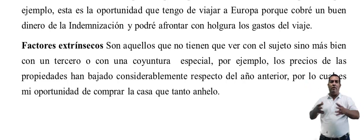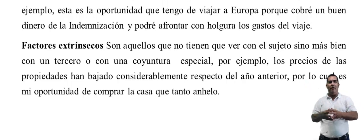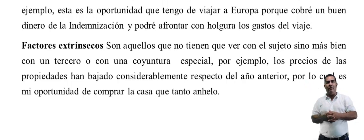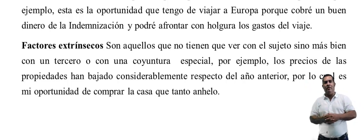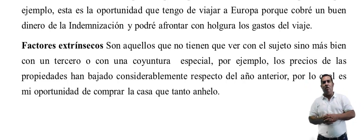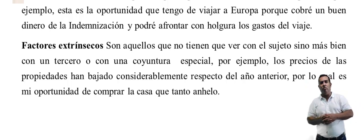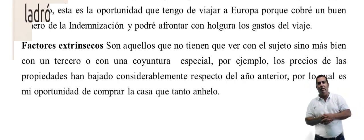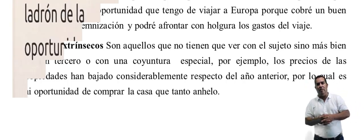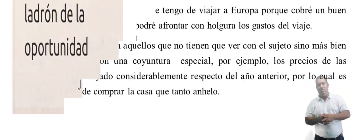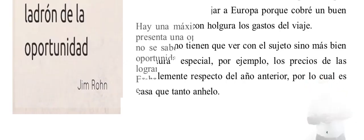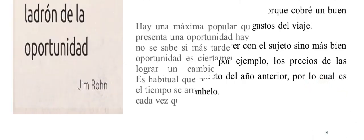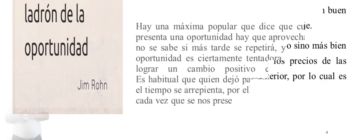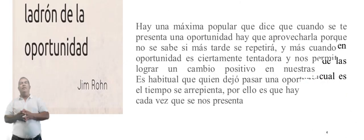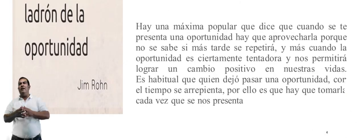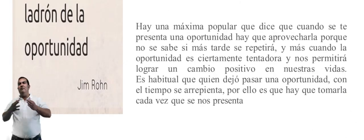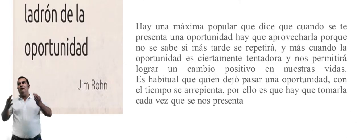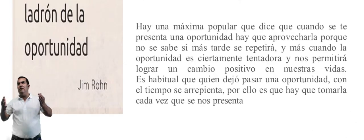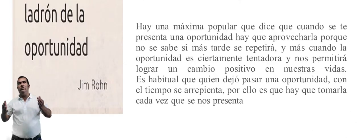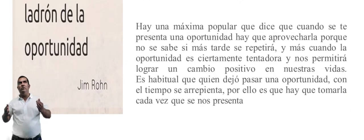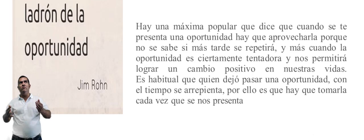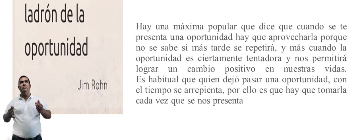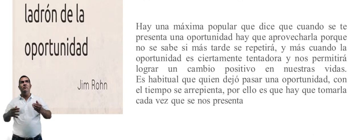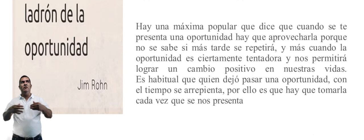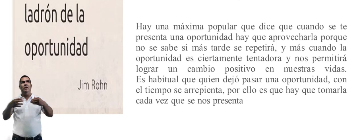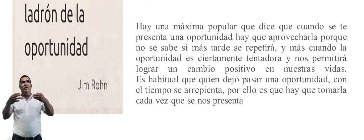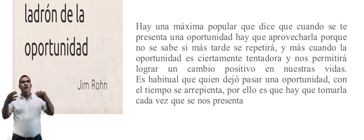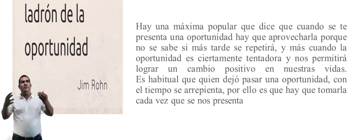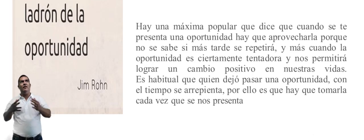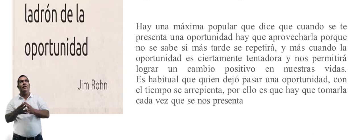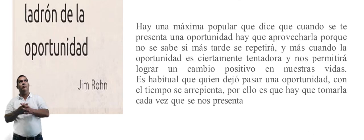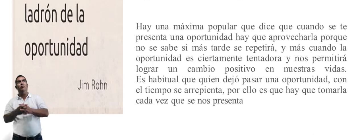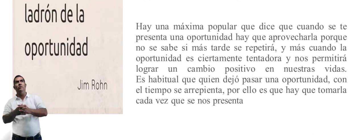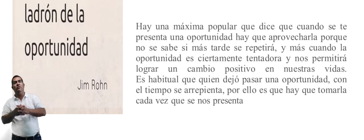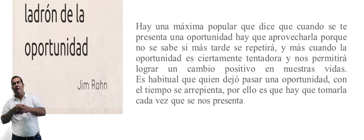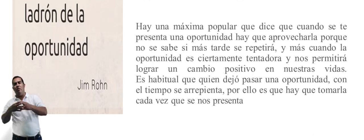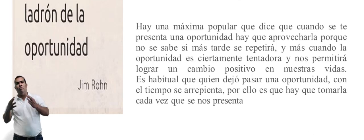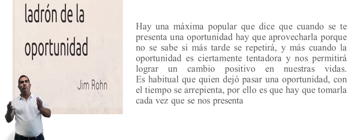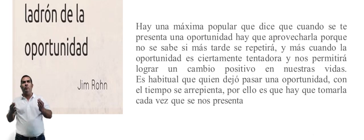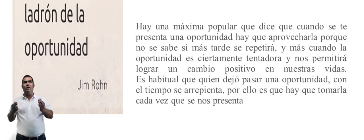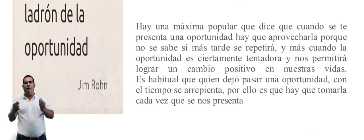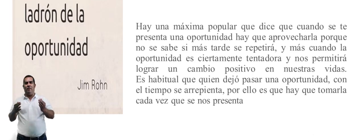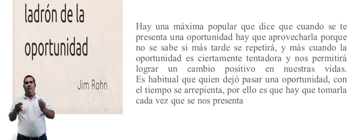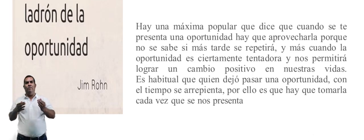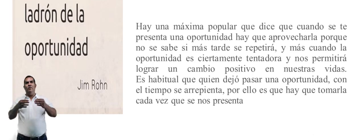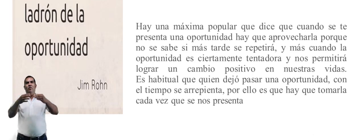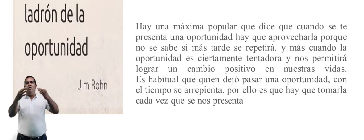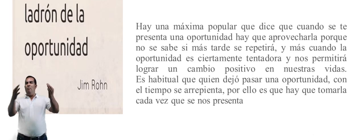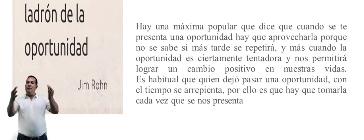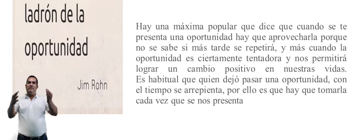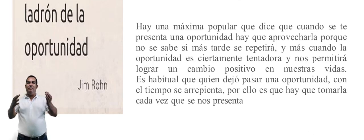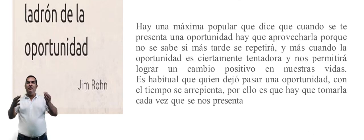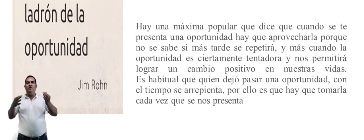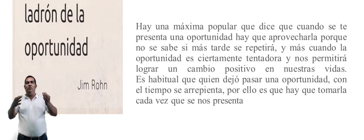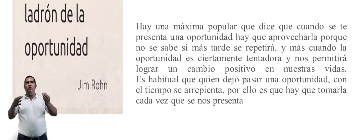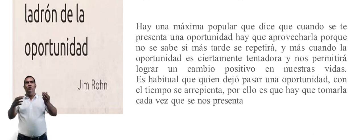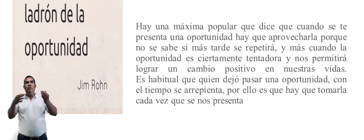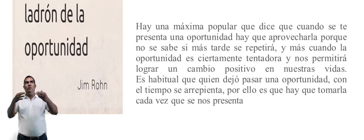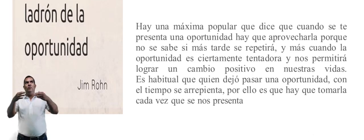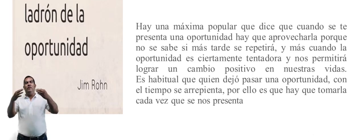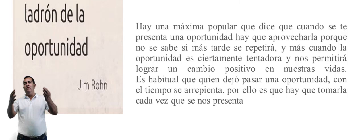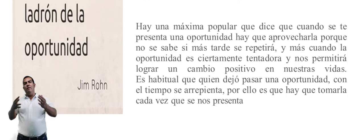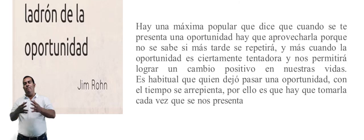la propiedad que tanto anhelo. La indecisión es el ladrón de la oportunidad, un